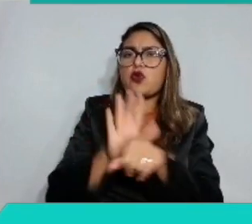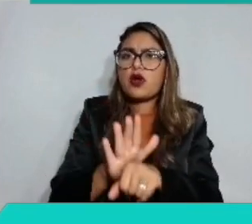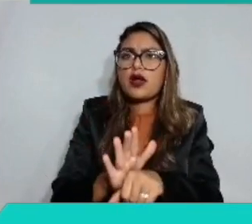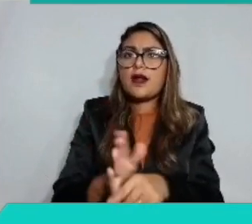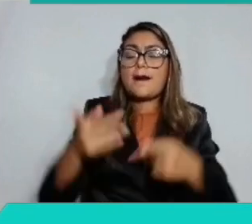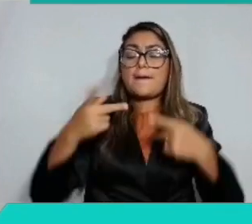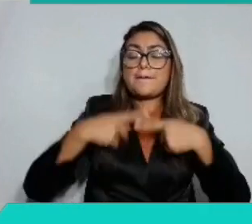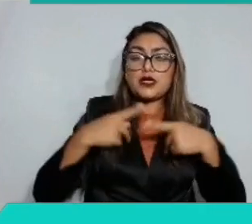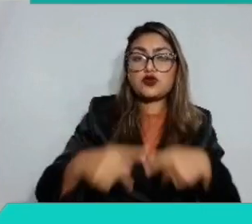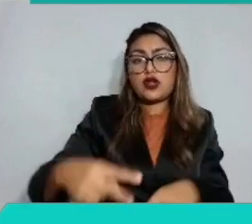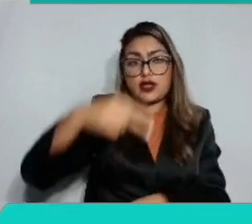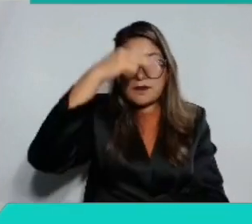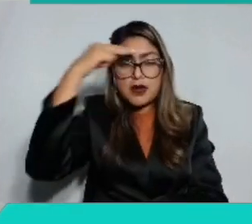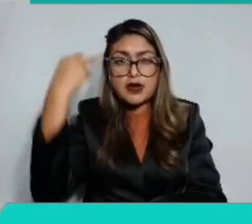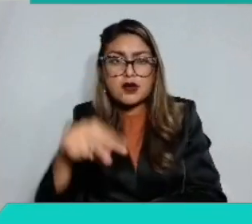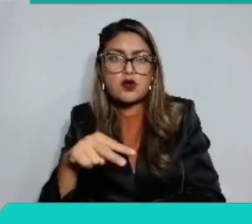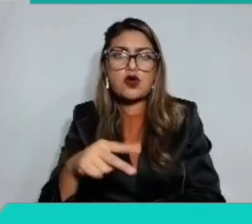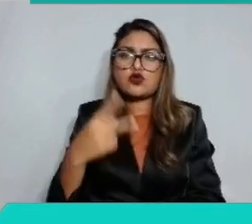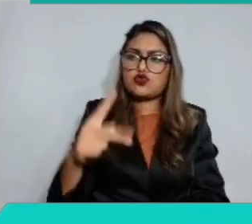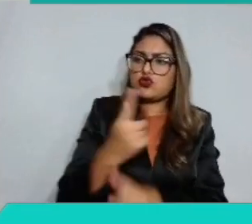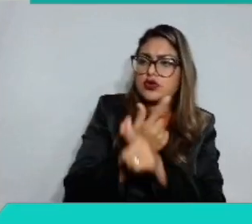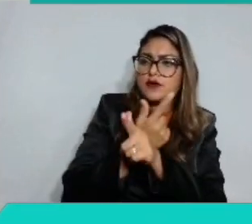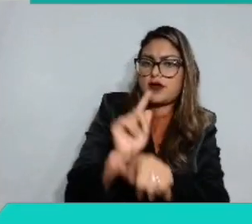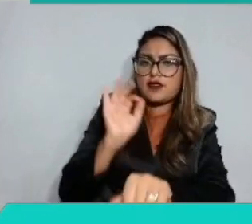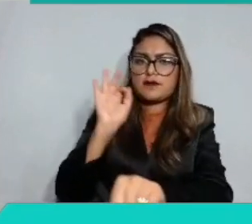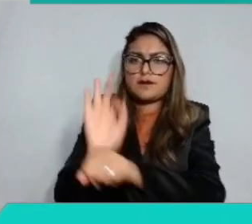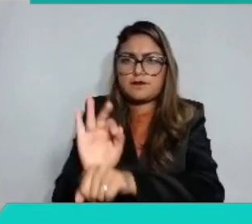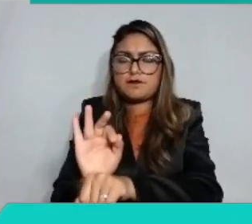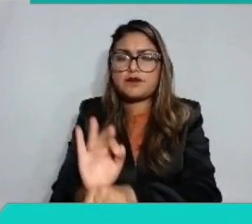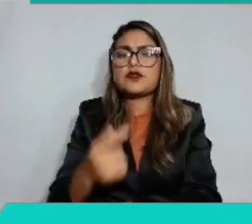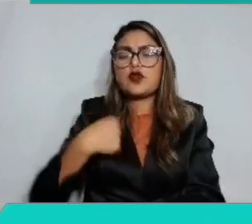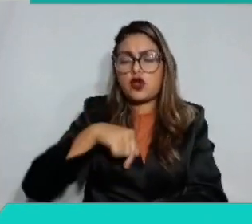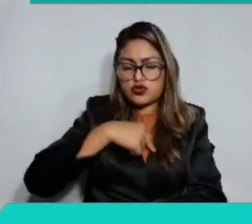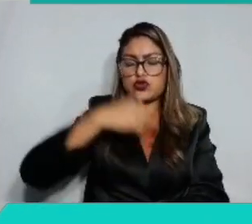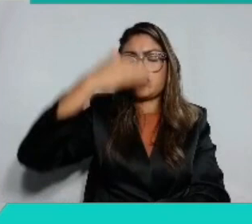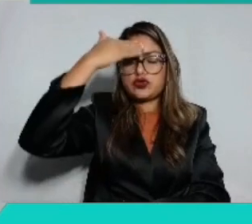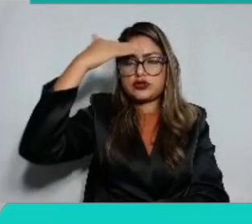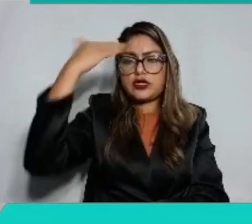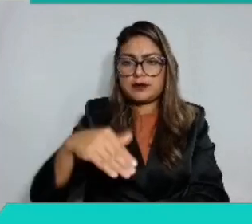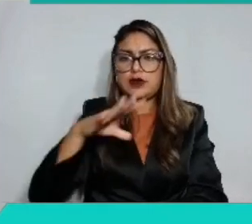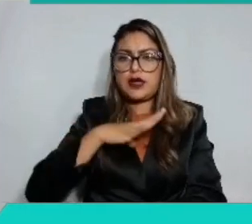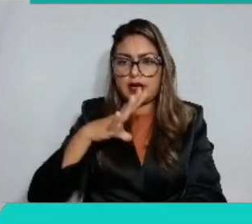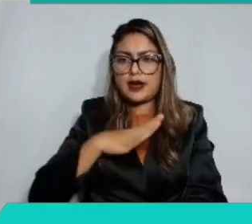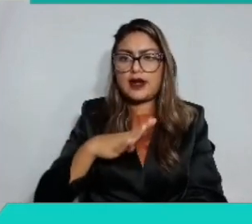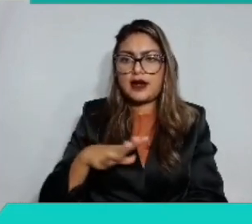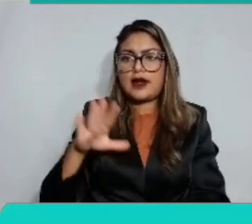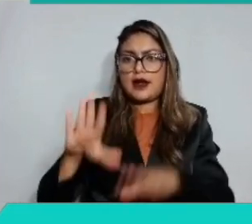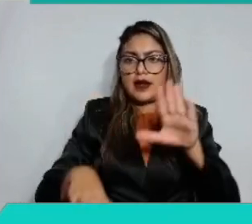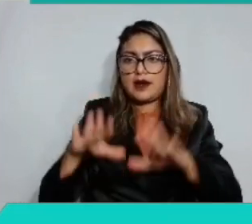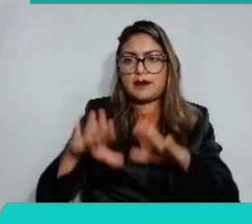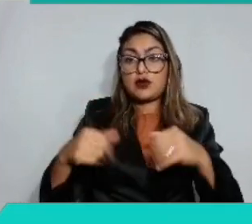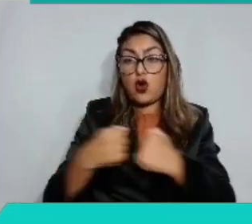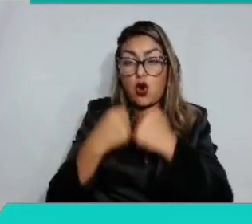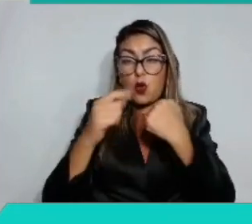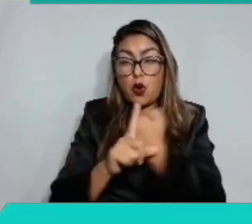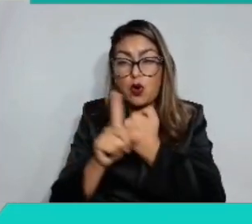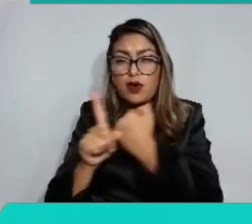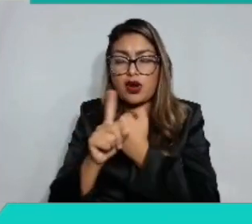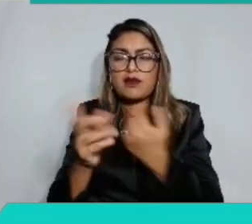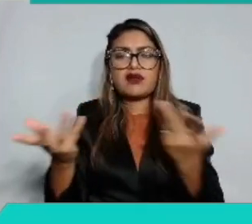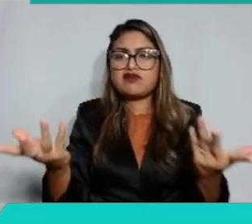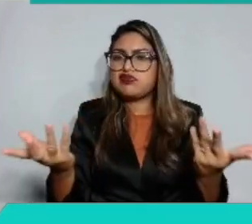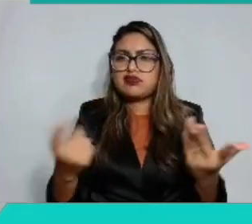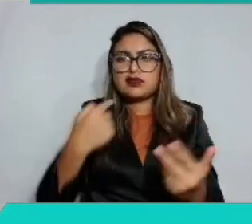mexicanos sabemos que las confrontaciones son infértiles y también debilitan los sistemas